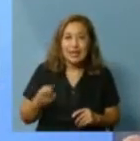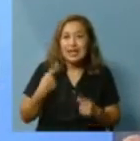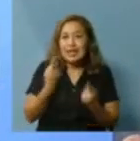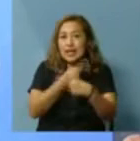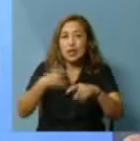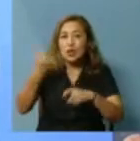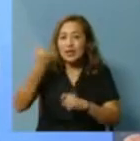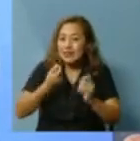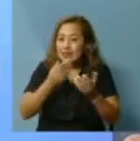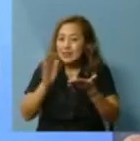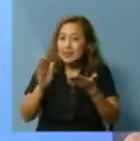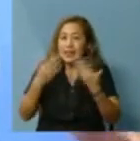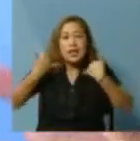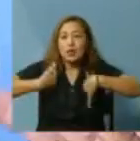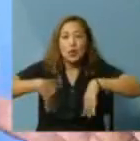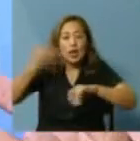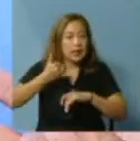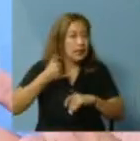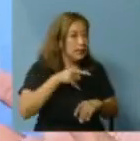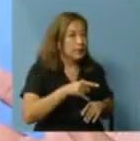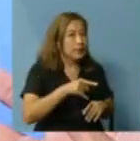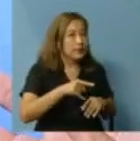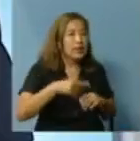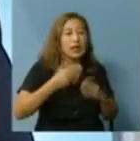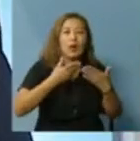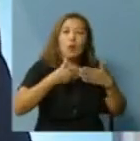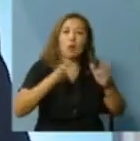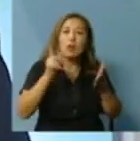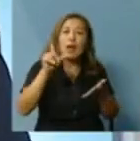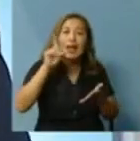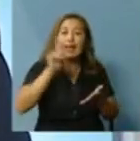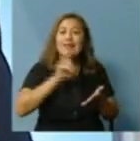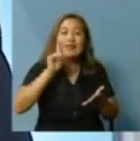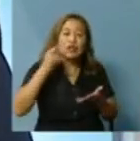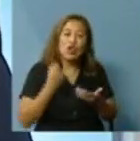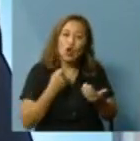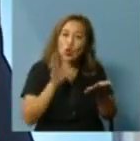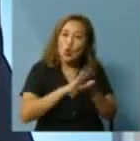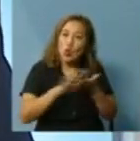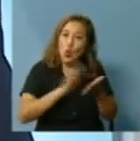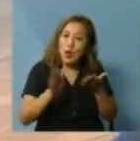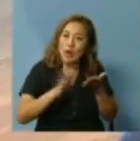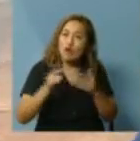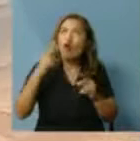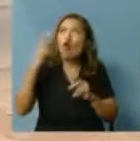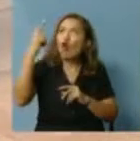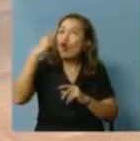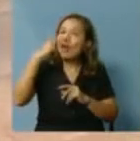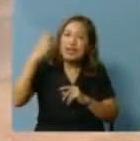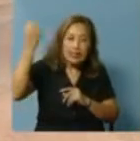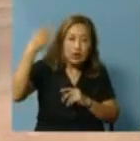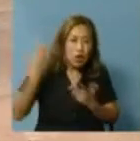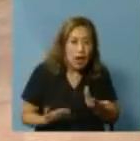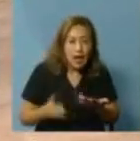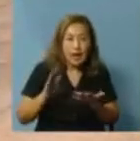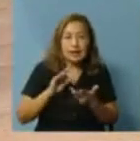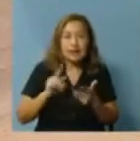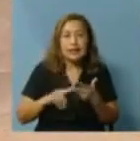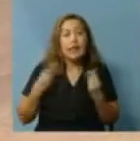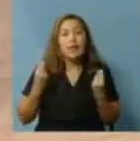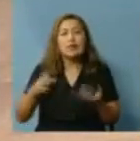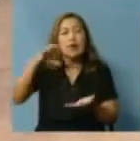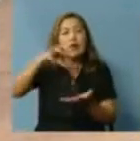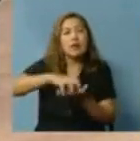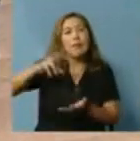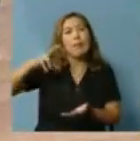recursos naturales que tiene habla de este nuevo perfil productivo que el colegio es el renovable pero qué pasa con las